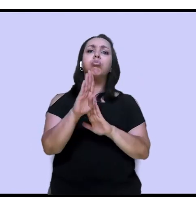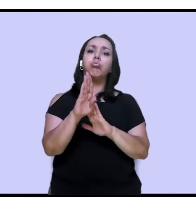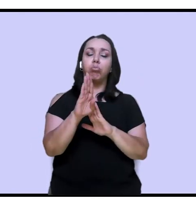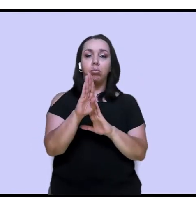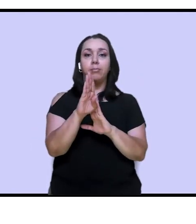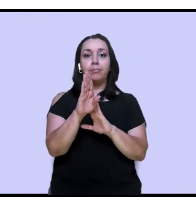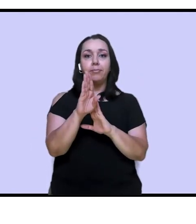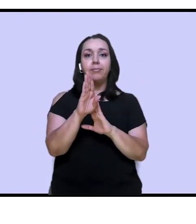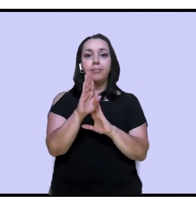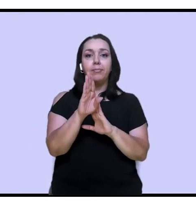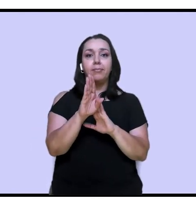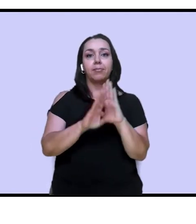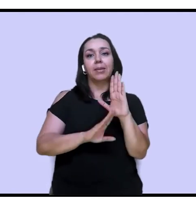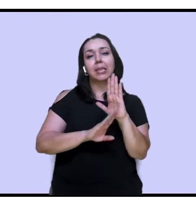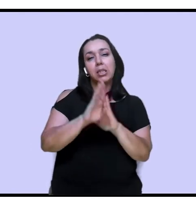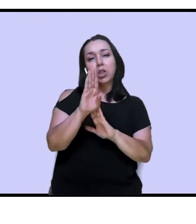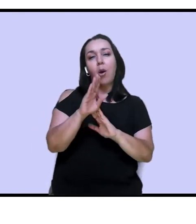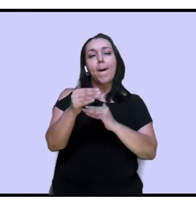desarrollar